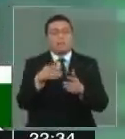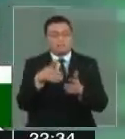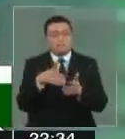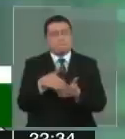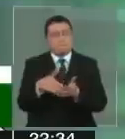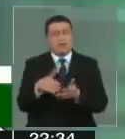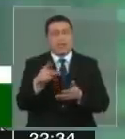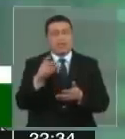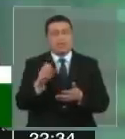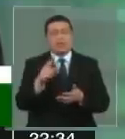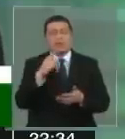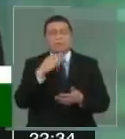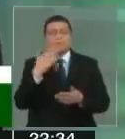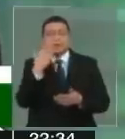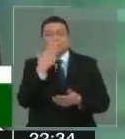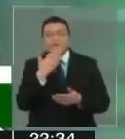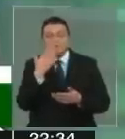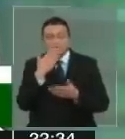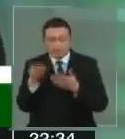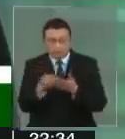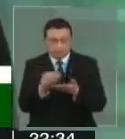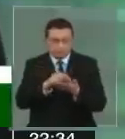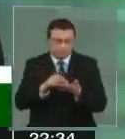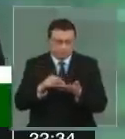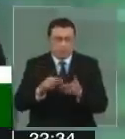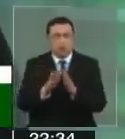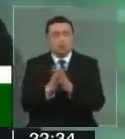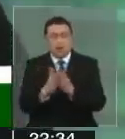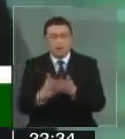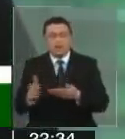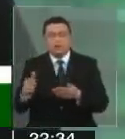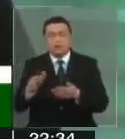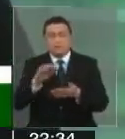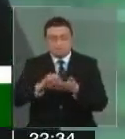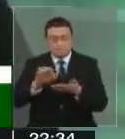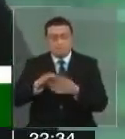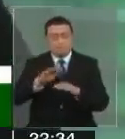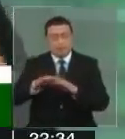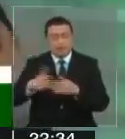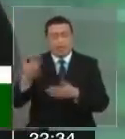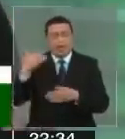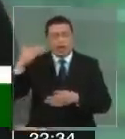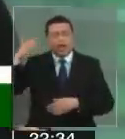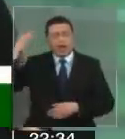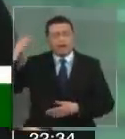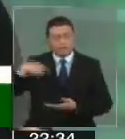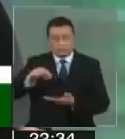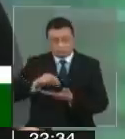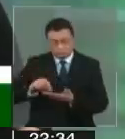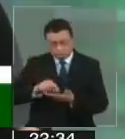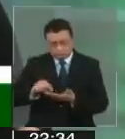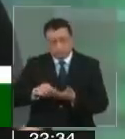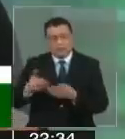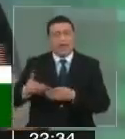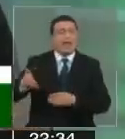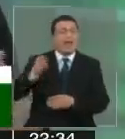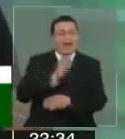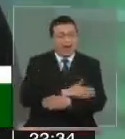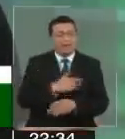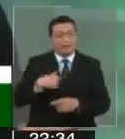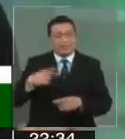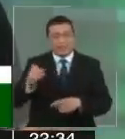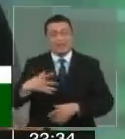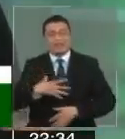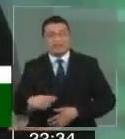de servilletitas, cuadernos, papeles escritos que yo había escrito desde antes de tener al Tommy. Yo empecé